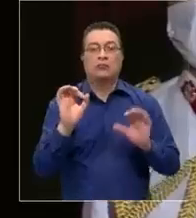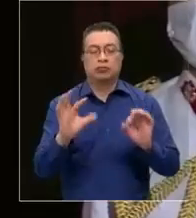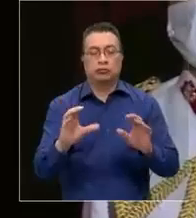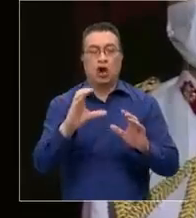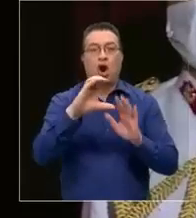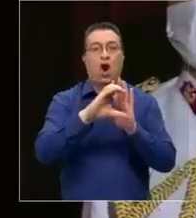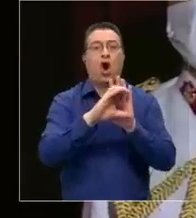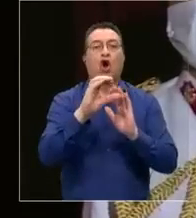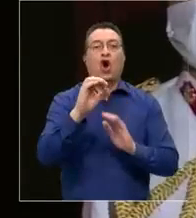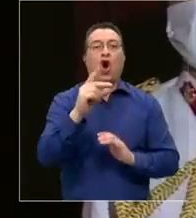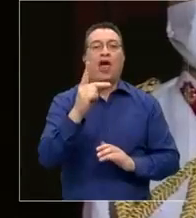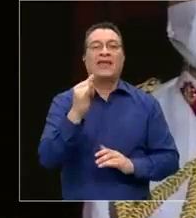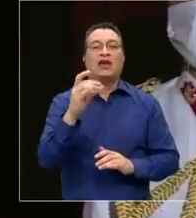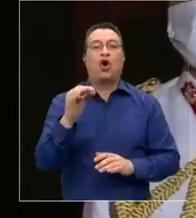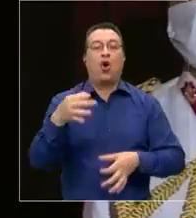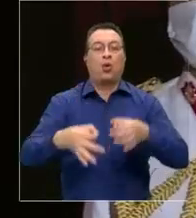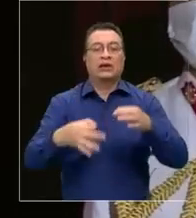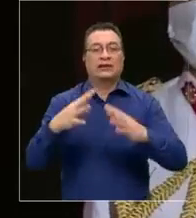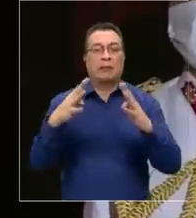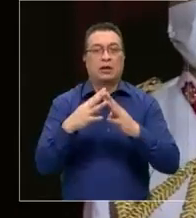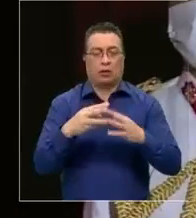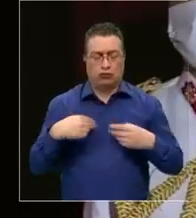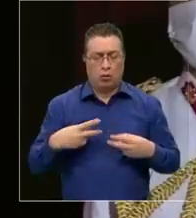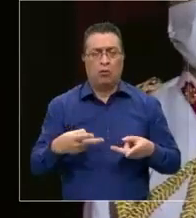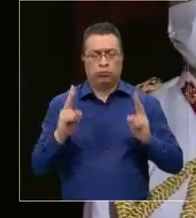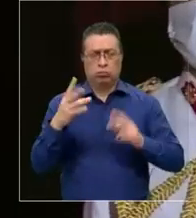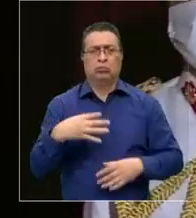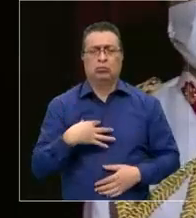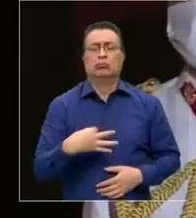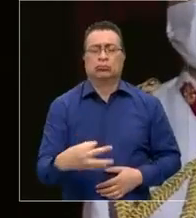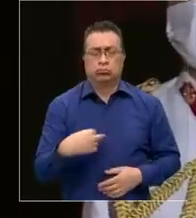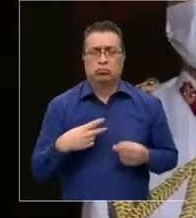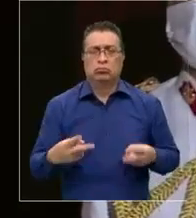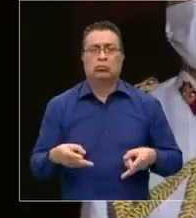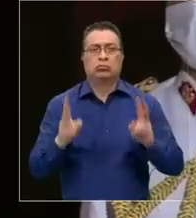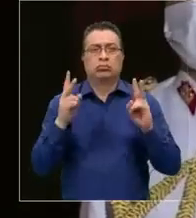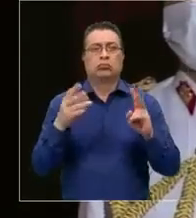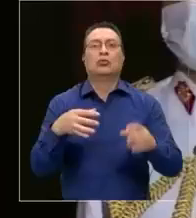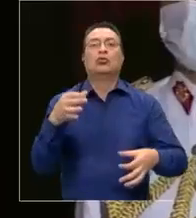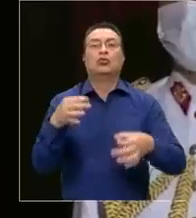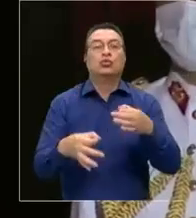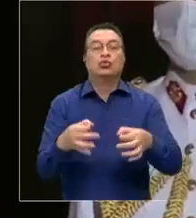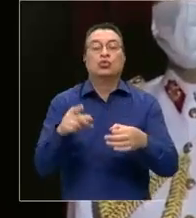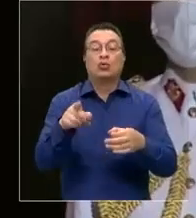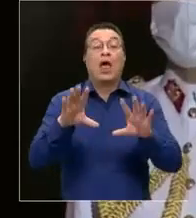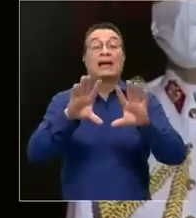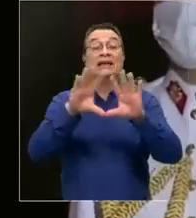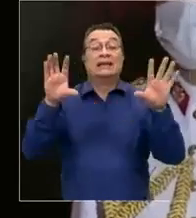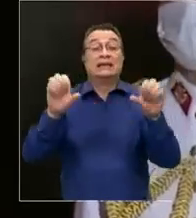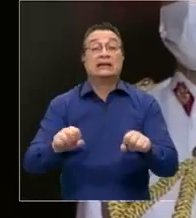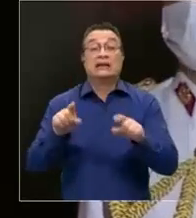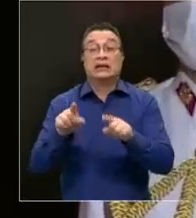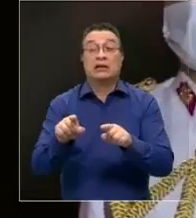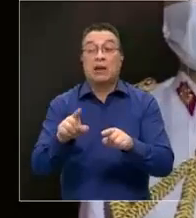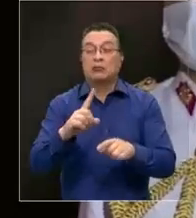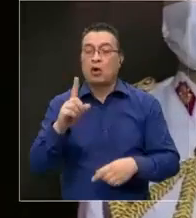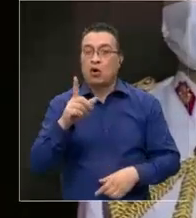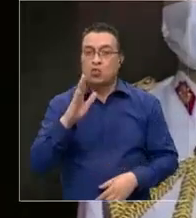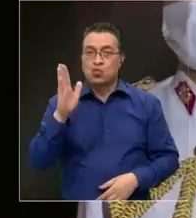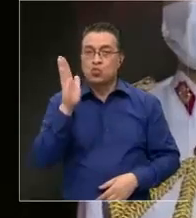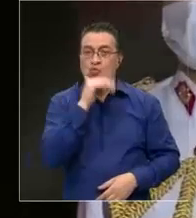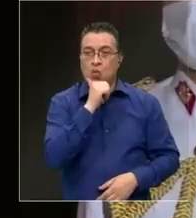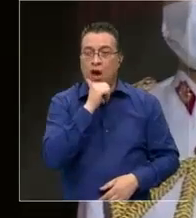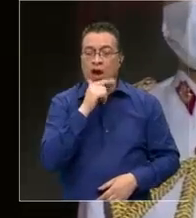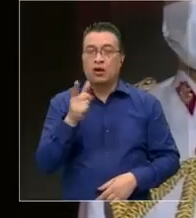Código de Justicia Militar, me deberé someter cuando corresponda a la jurisdicción de un sistema que no tiene